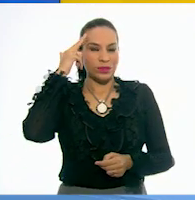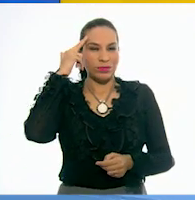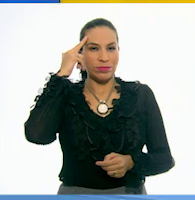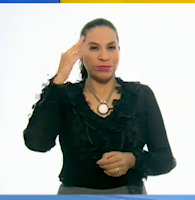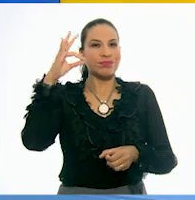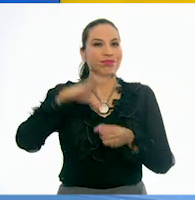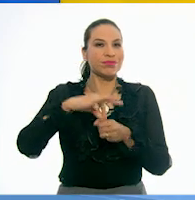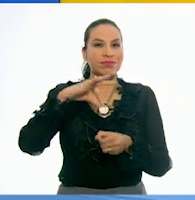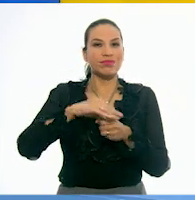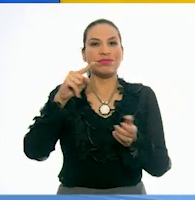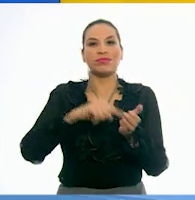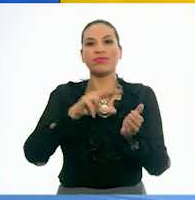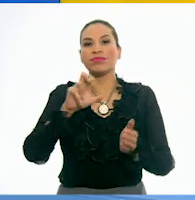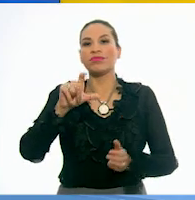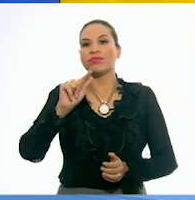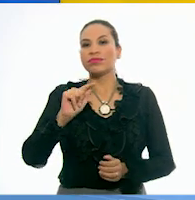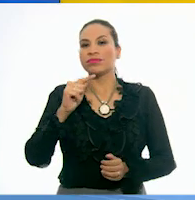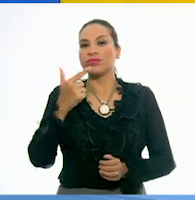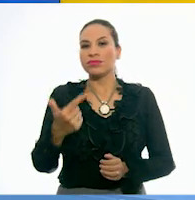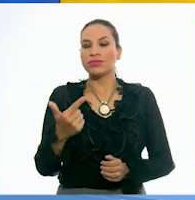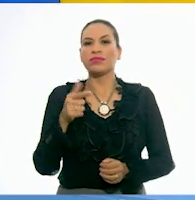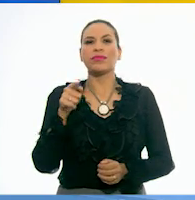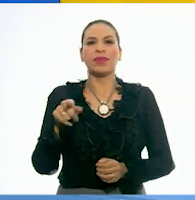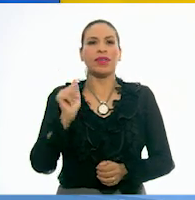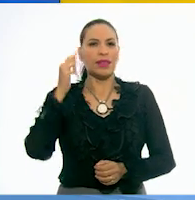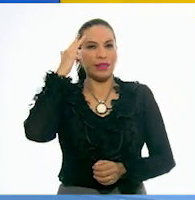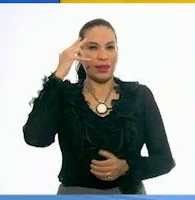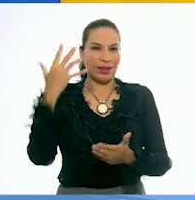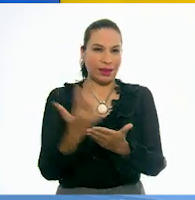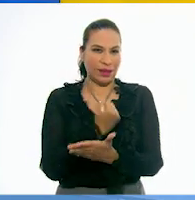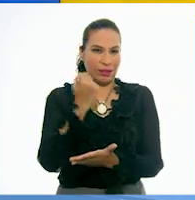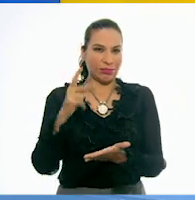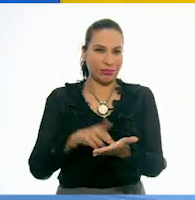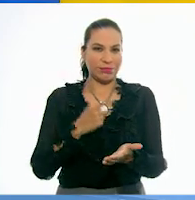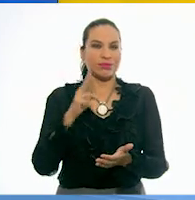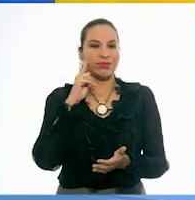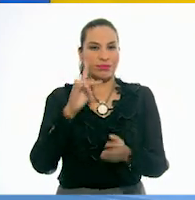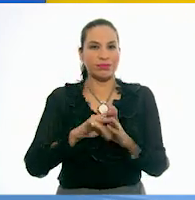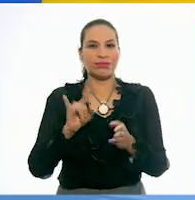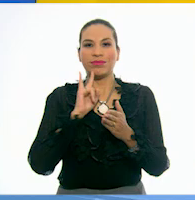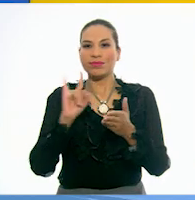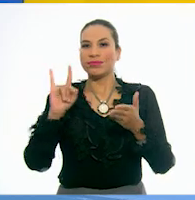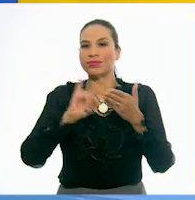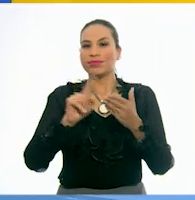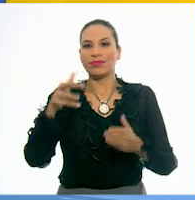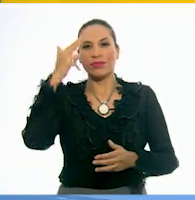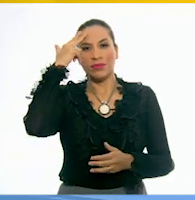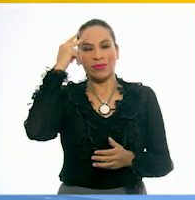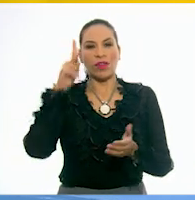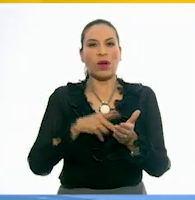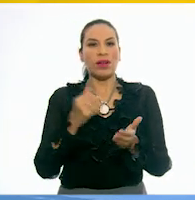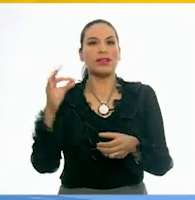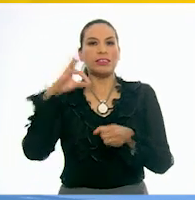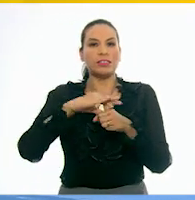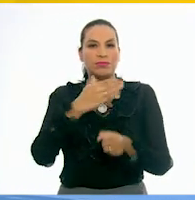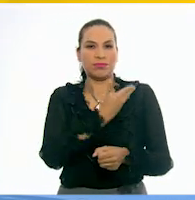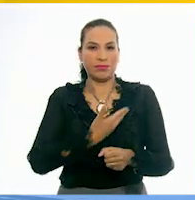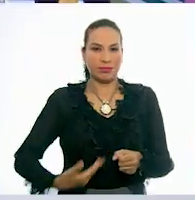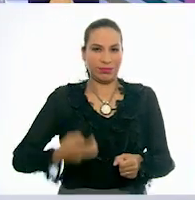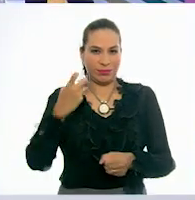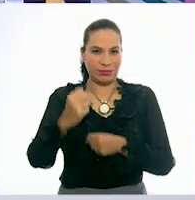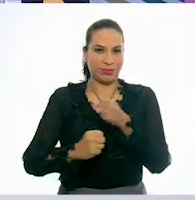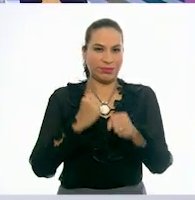las elecciones de 1877 donde Díaz resultó ganador. Vamos a pegar, Porfirio Díaz es electo presidente en ese